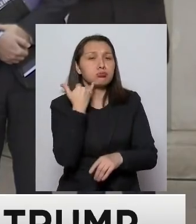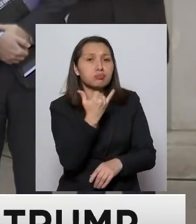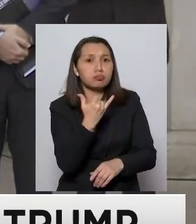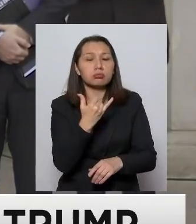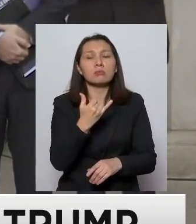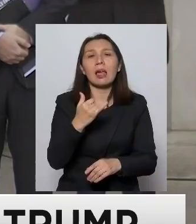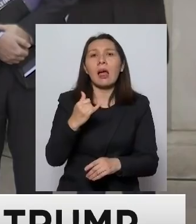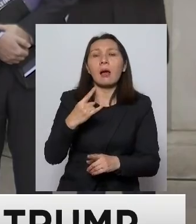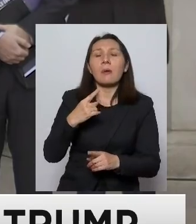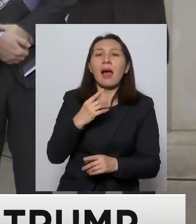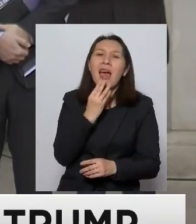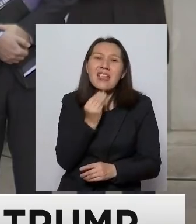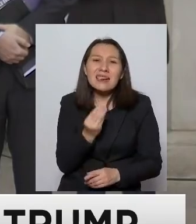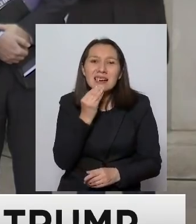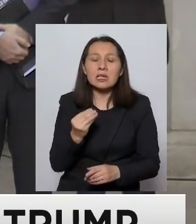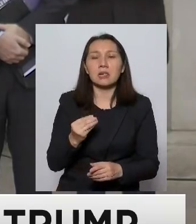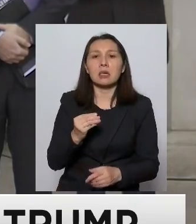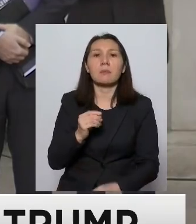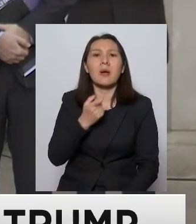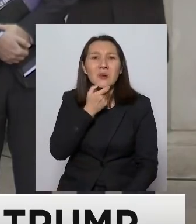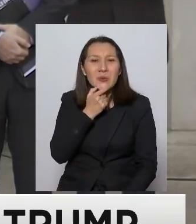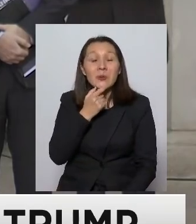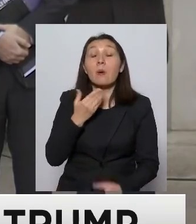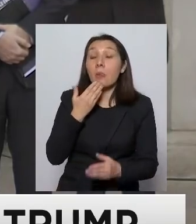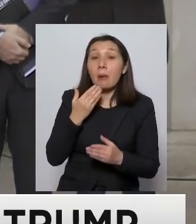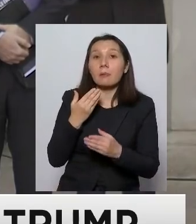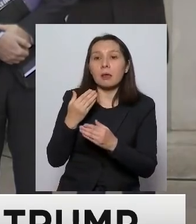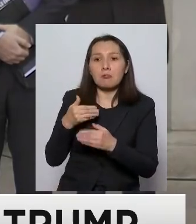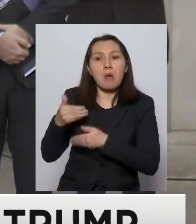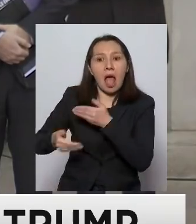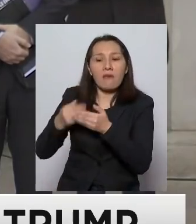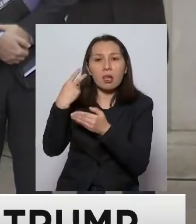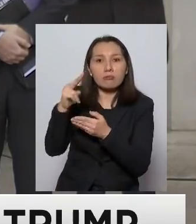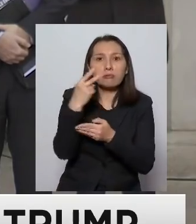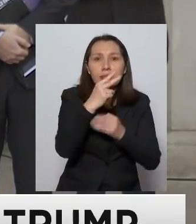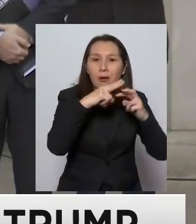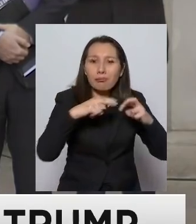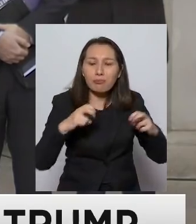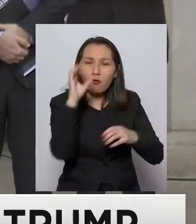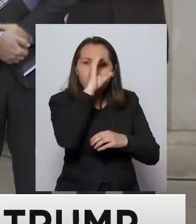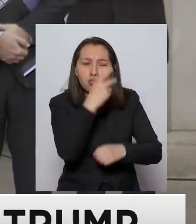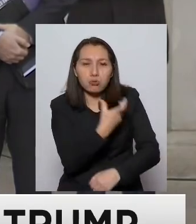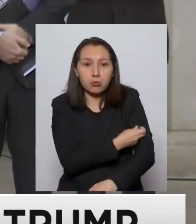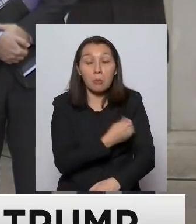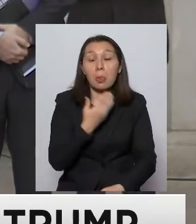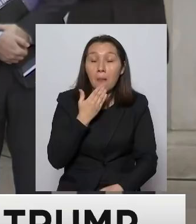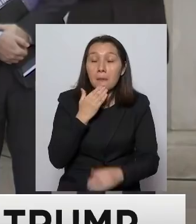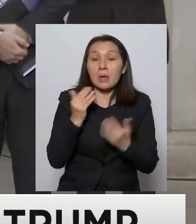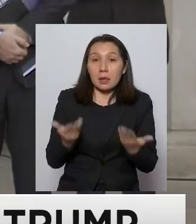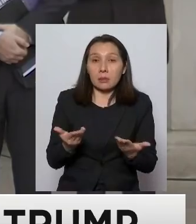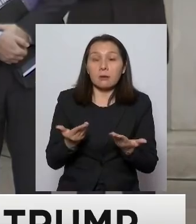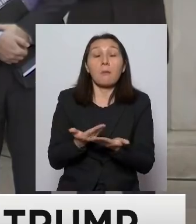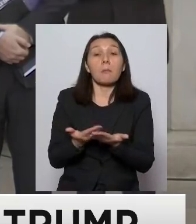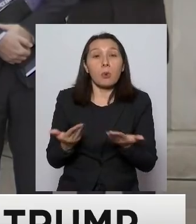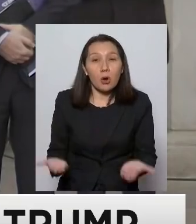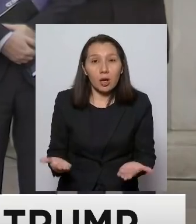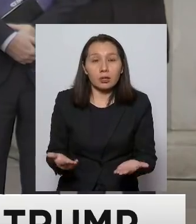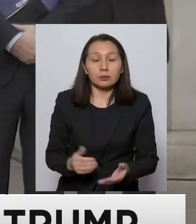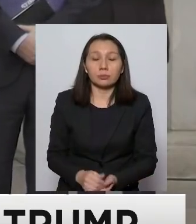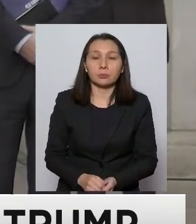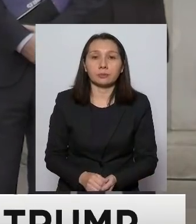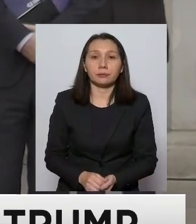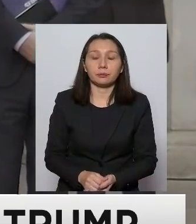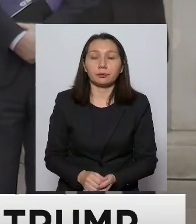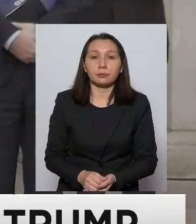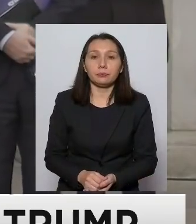Israel, el Reino Unido, que están también avanzando en esa materia. Y por supuesto que